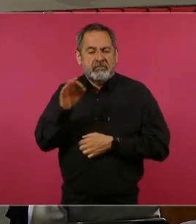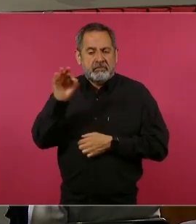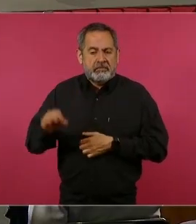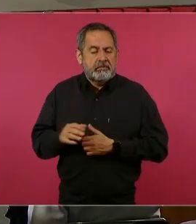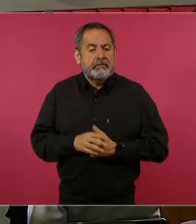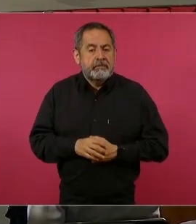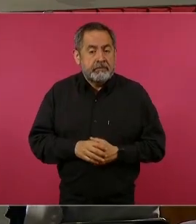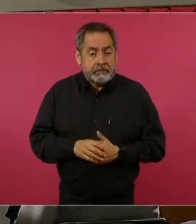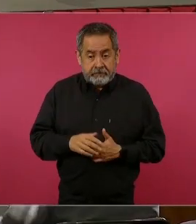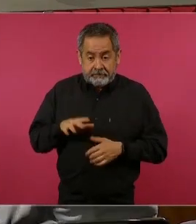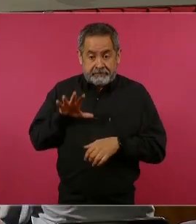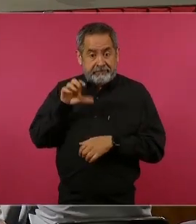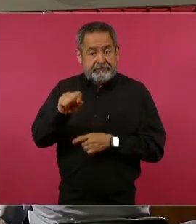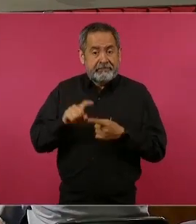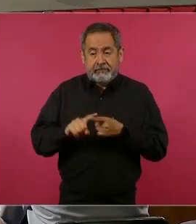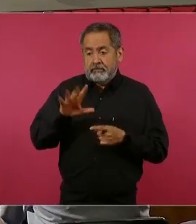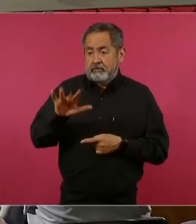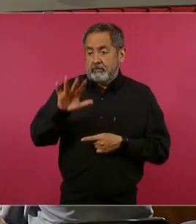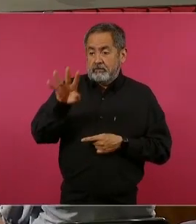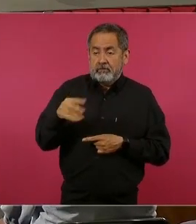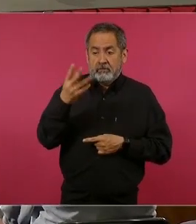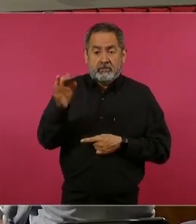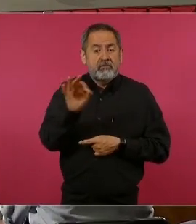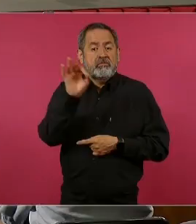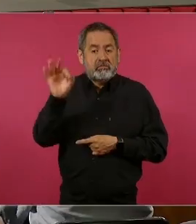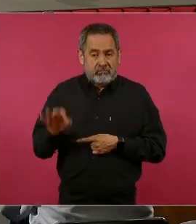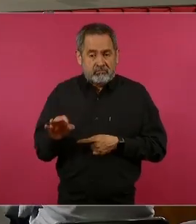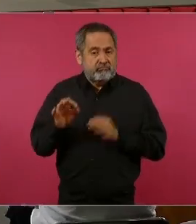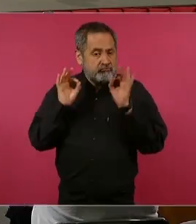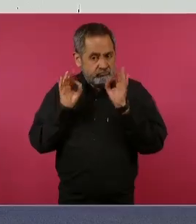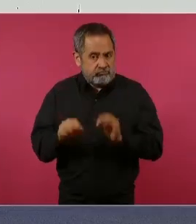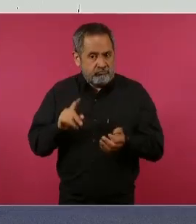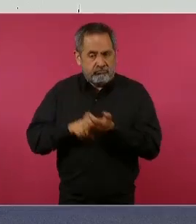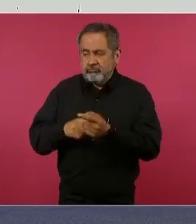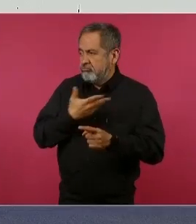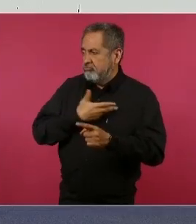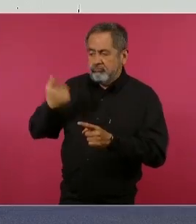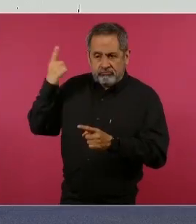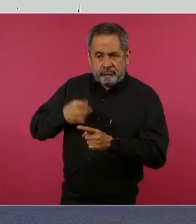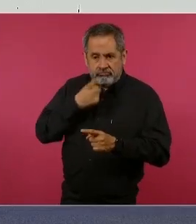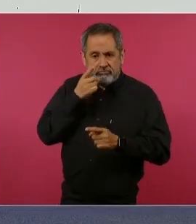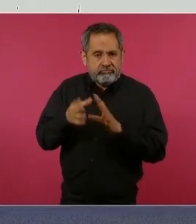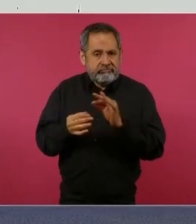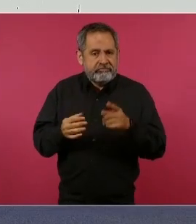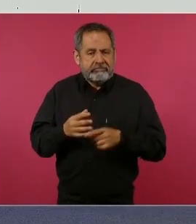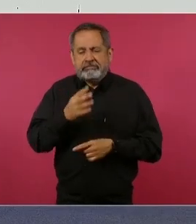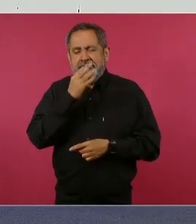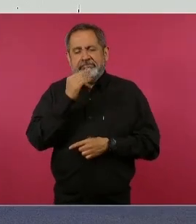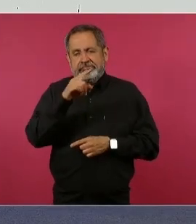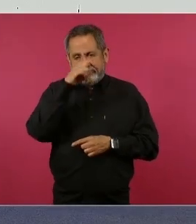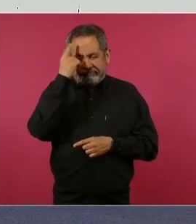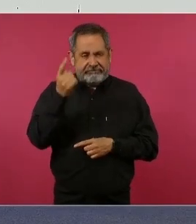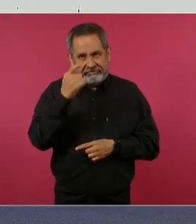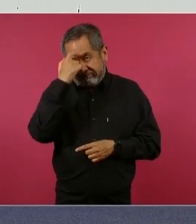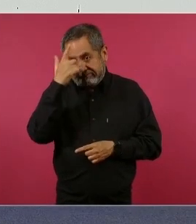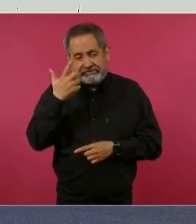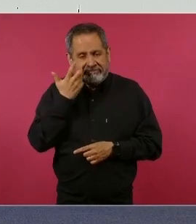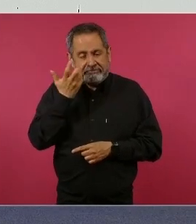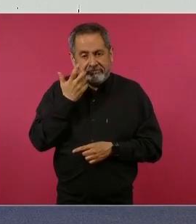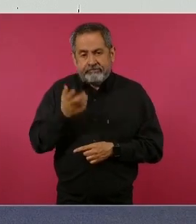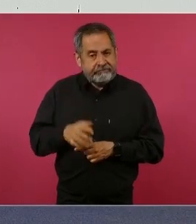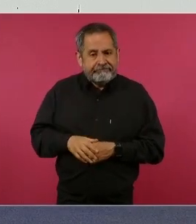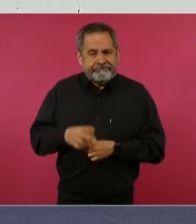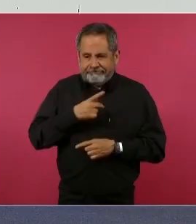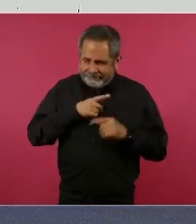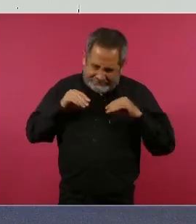al 54% o regresar al 54%, como lo instruyó el presidente, digamos, no es una ocurrencia. Tiene